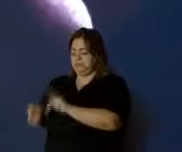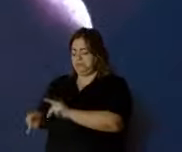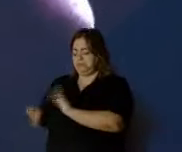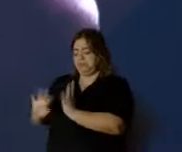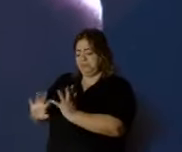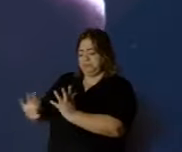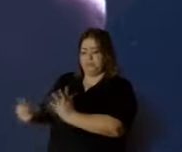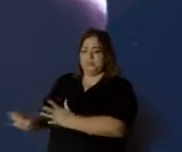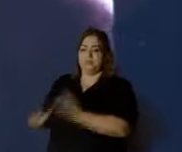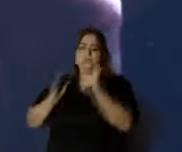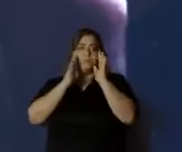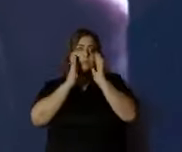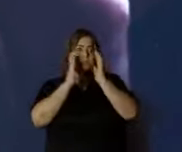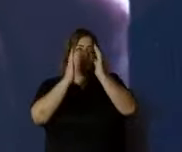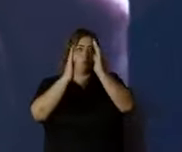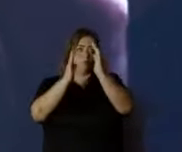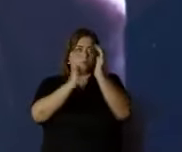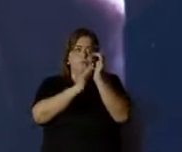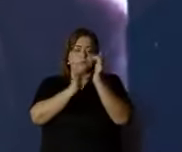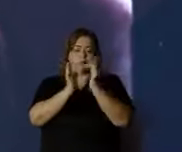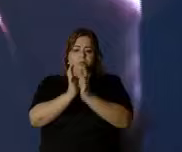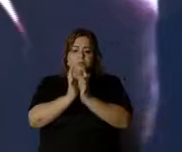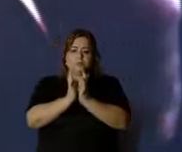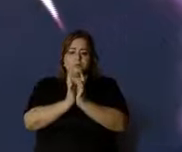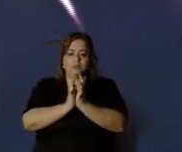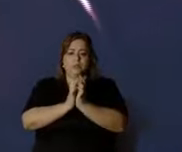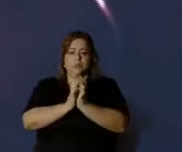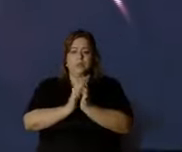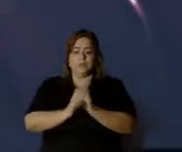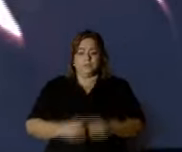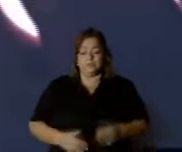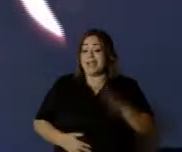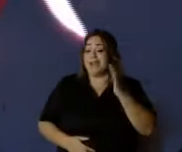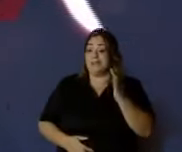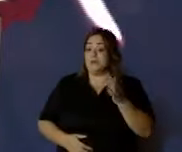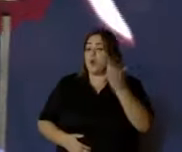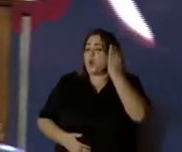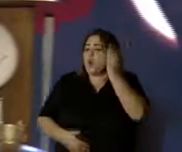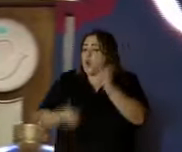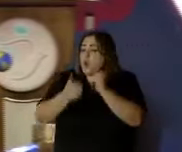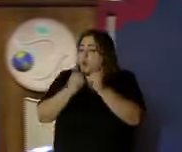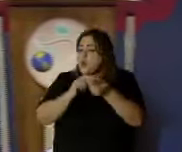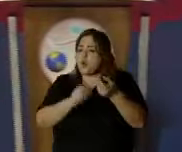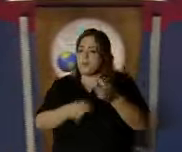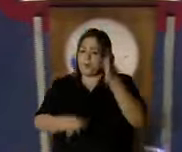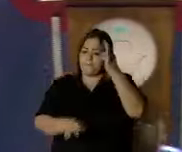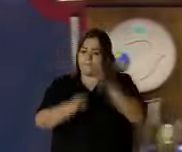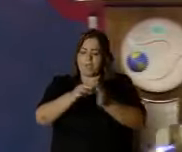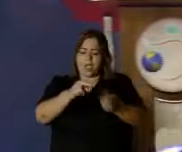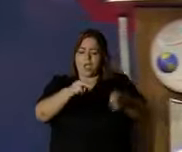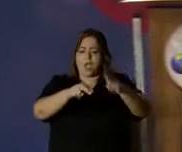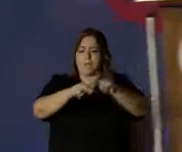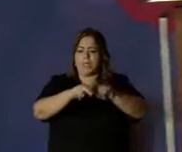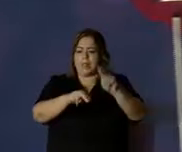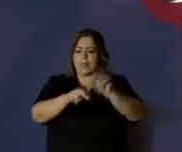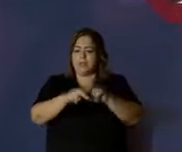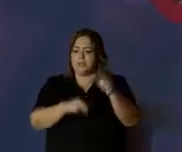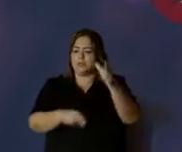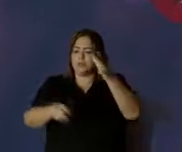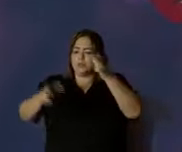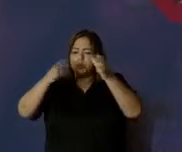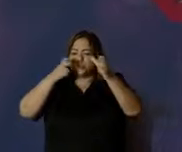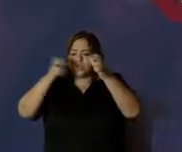Por eso ella oyó hablar de Jesús y la fe viene, ¿por qué? Por el oír, pero ¿oír de qué?